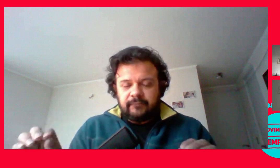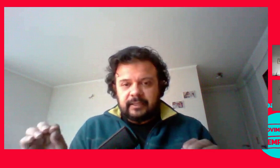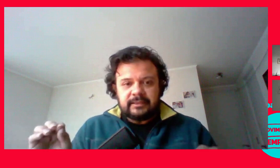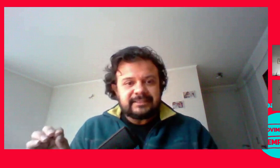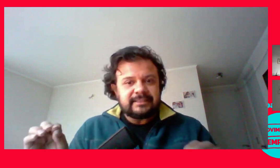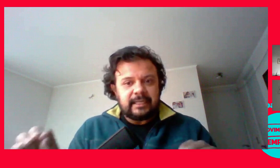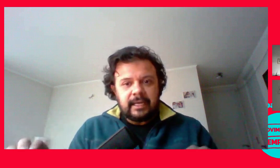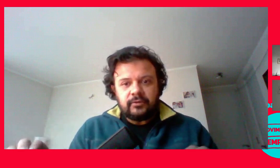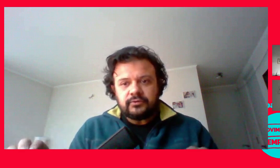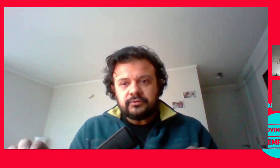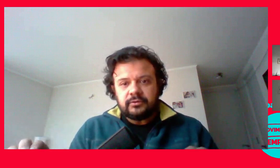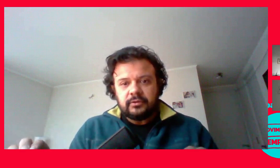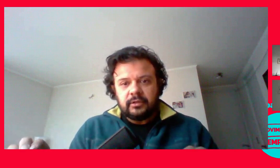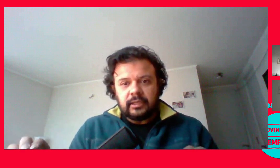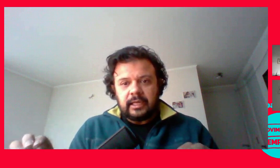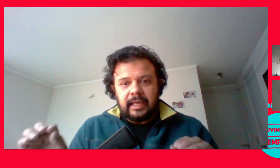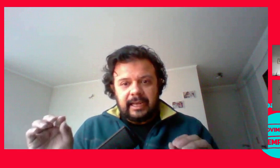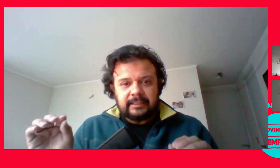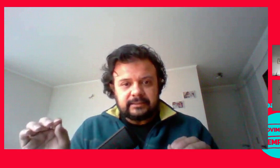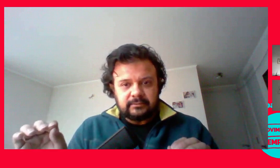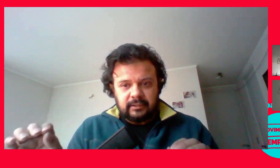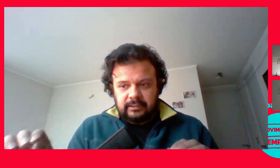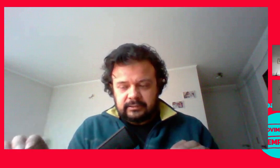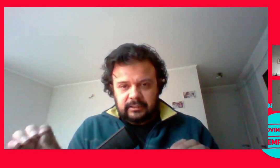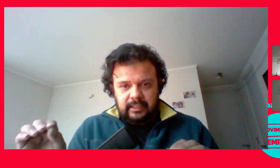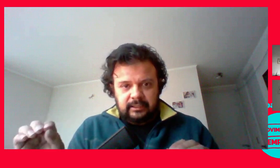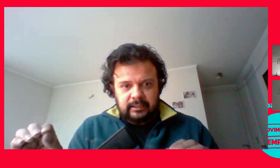en diferentes escenarios